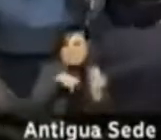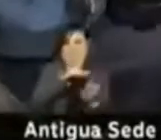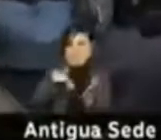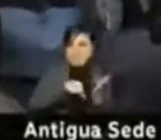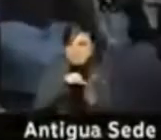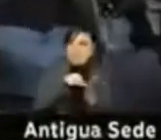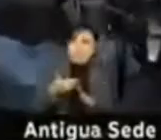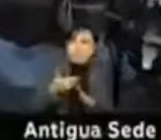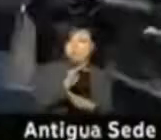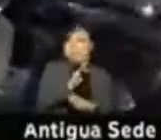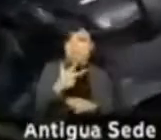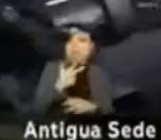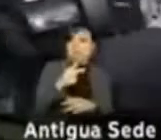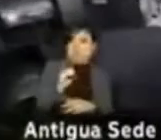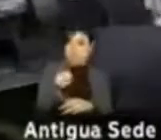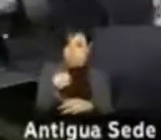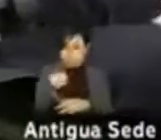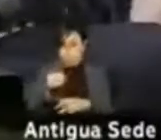trato con